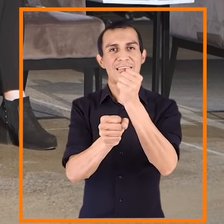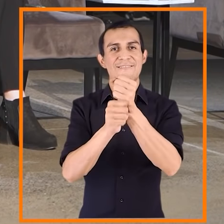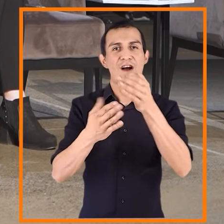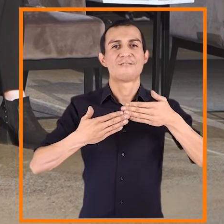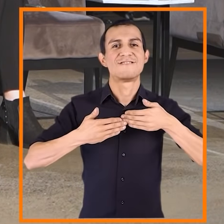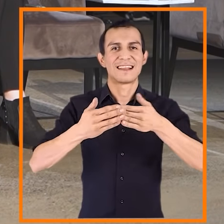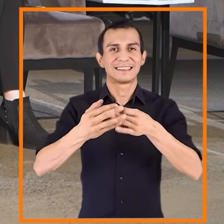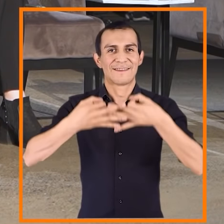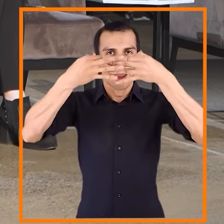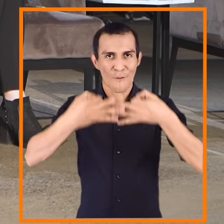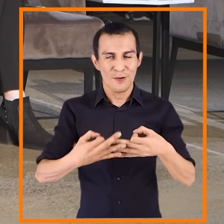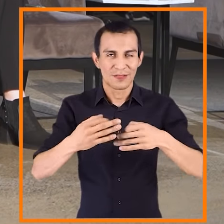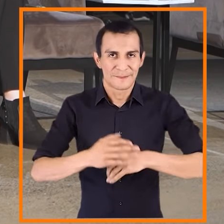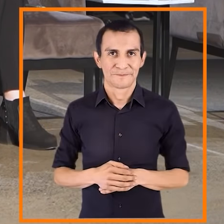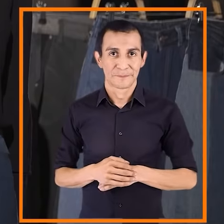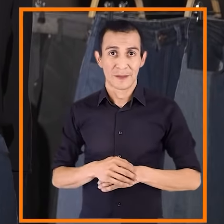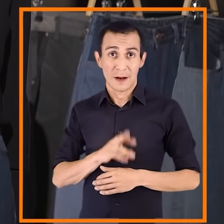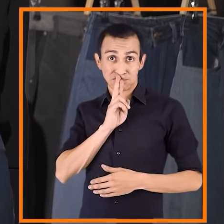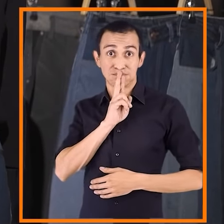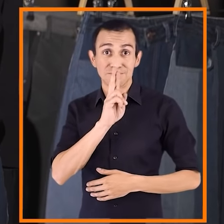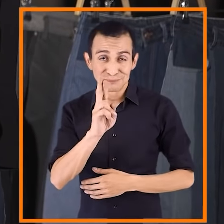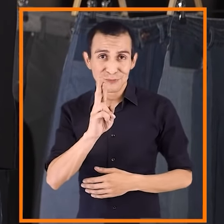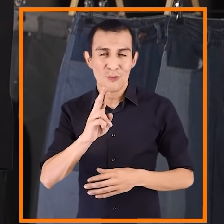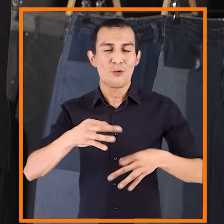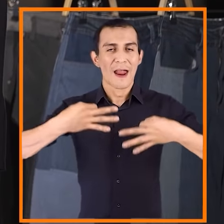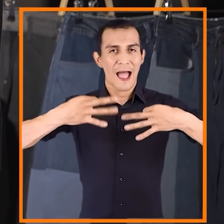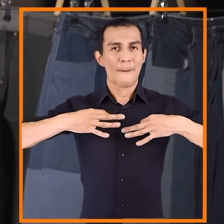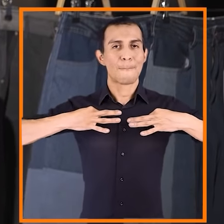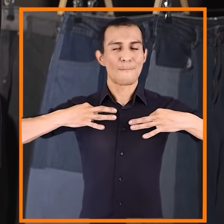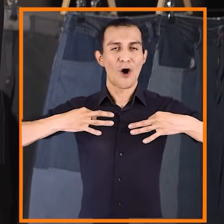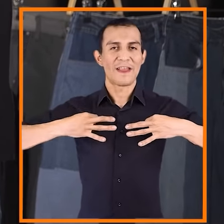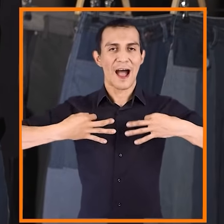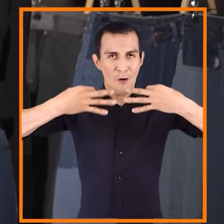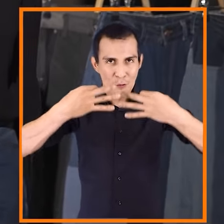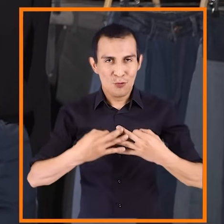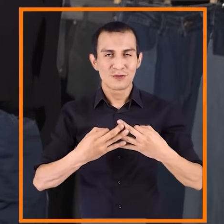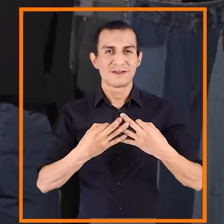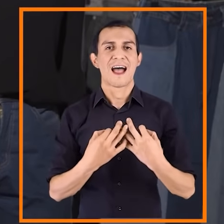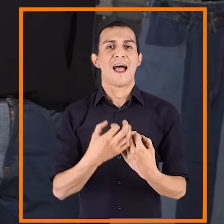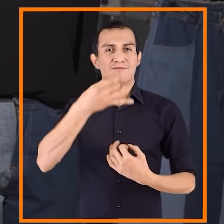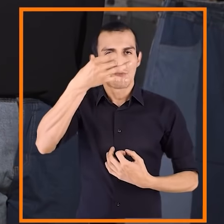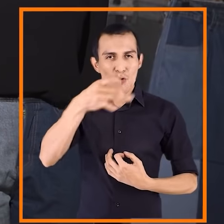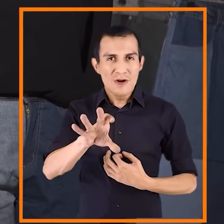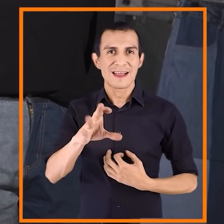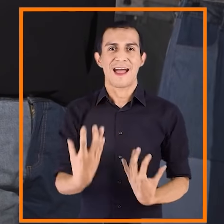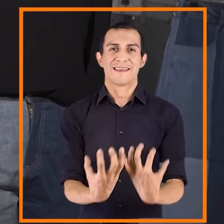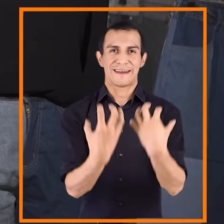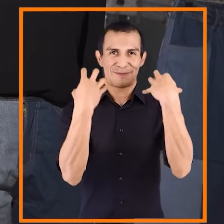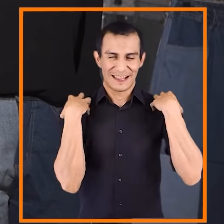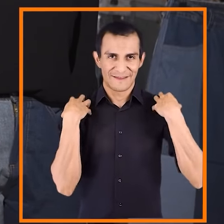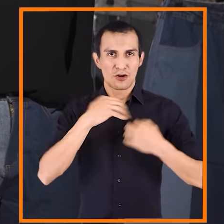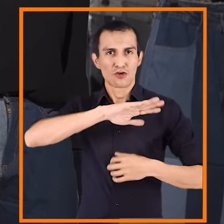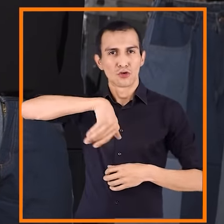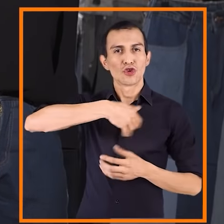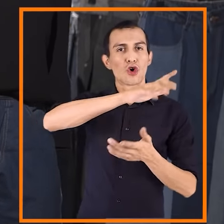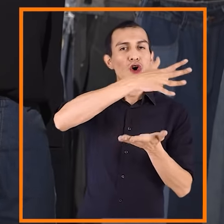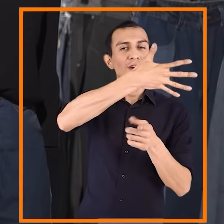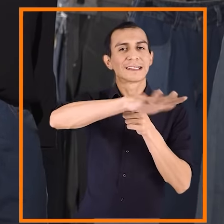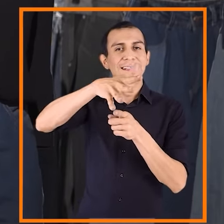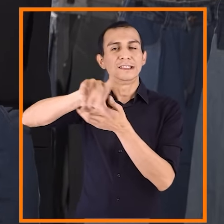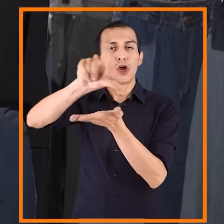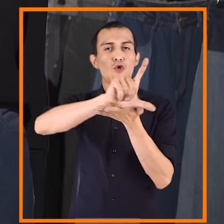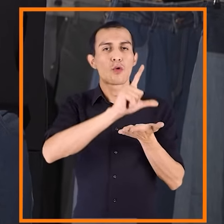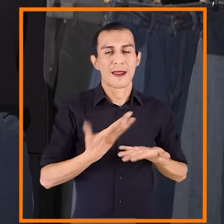entregándoles un trabajo flexible y justo. El resultado, una moda justa, auténtica y responsable. Hemos logrado 15 puestos